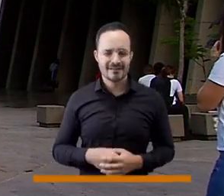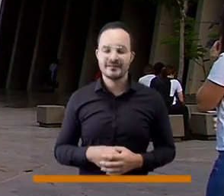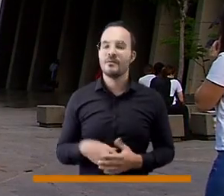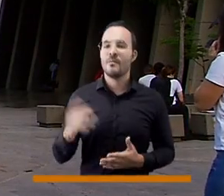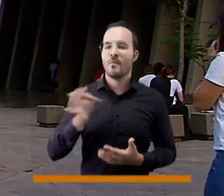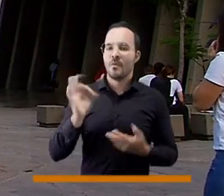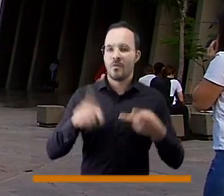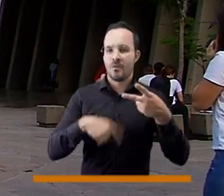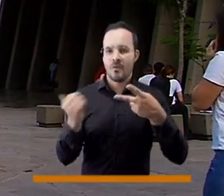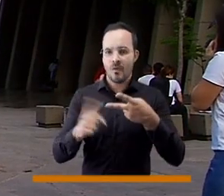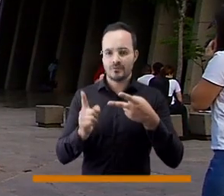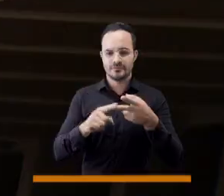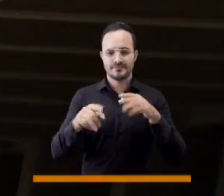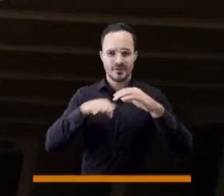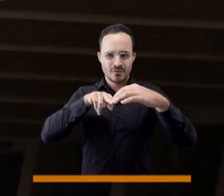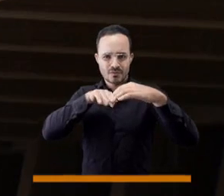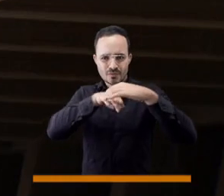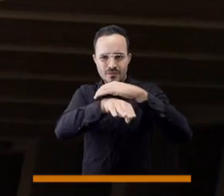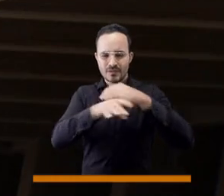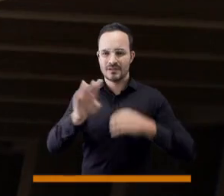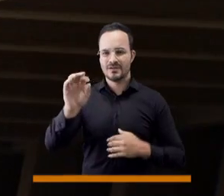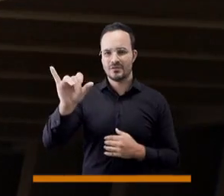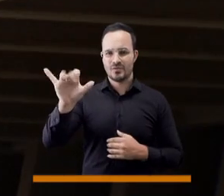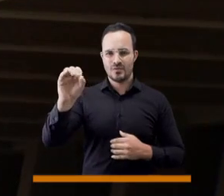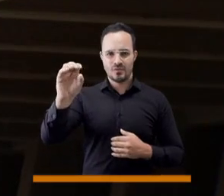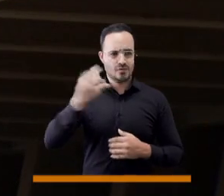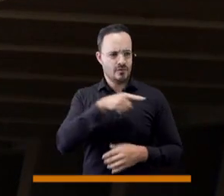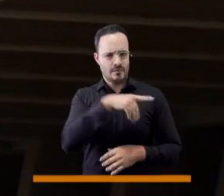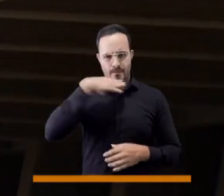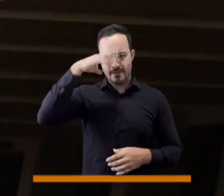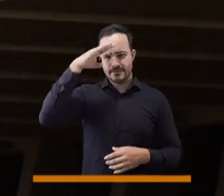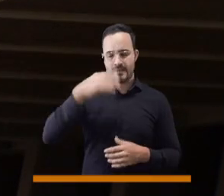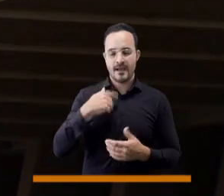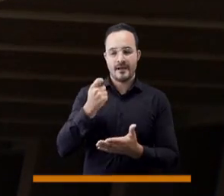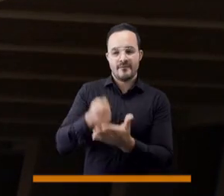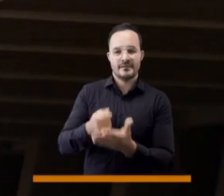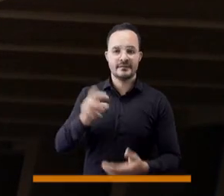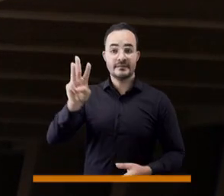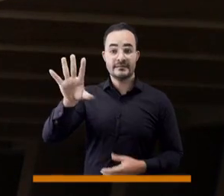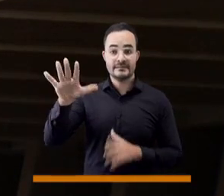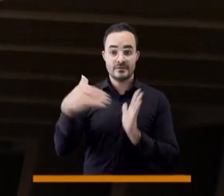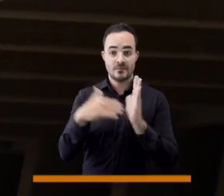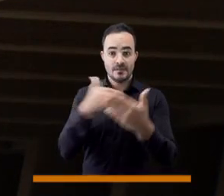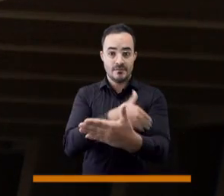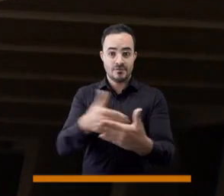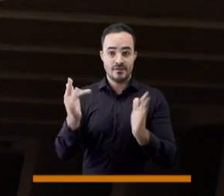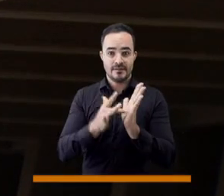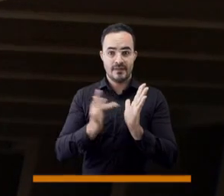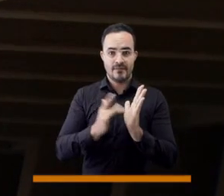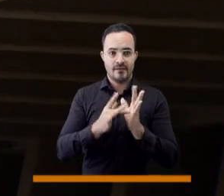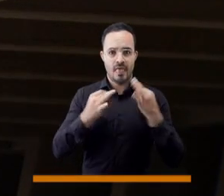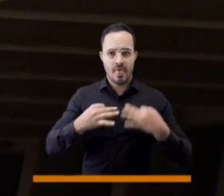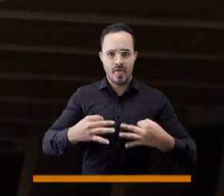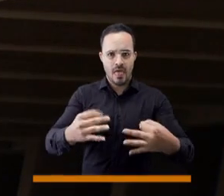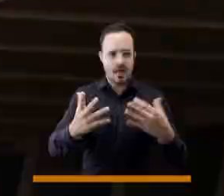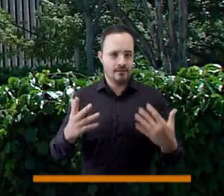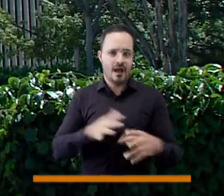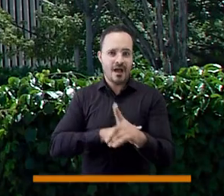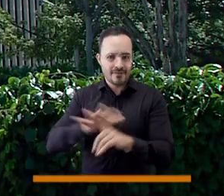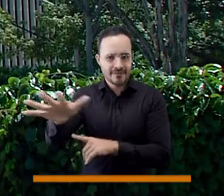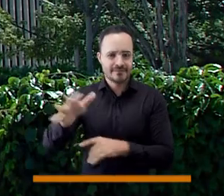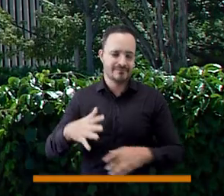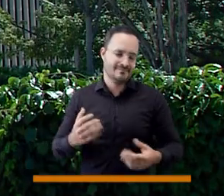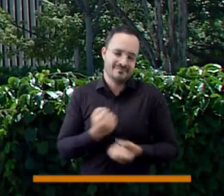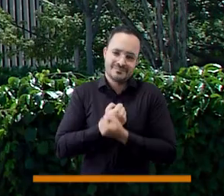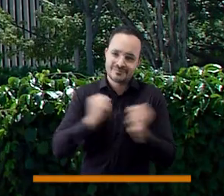puede ser posible que casi suspenden la obra del túnel del Toyo porque Medellín no había pagado 35 mil millones de pesos que debía. No